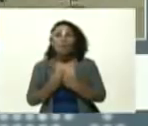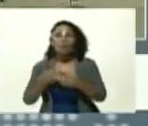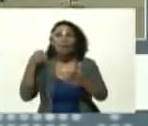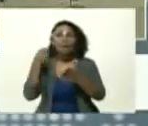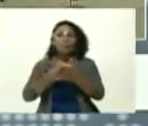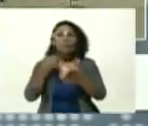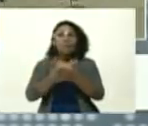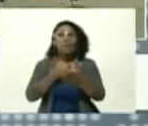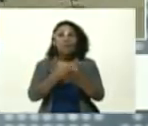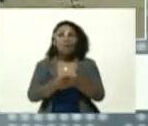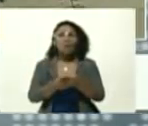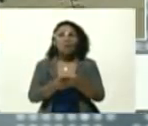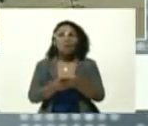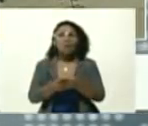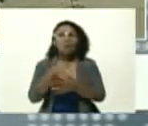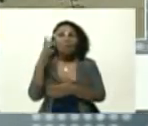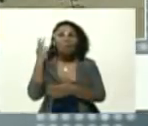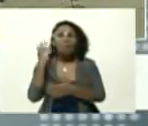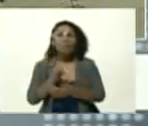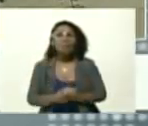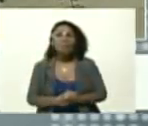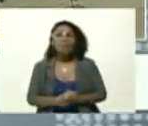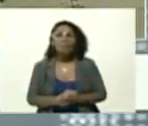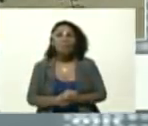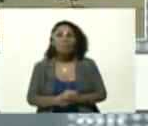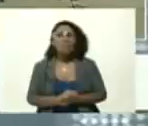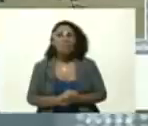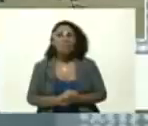luchadora antipierzosa,